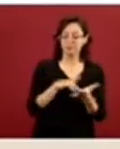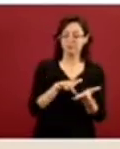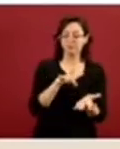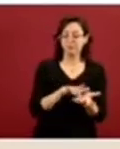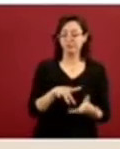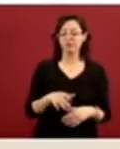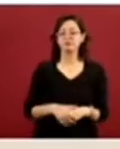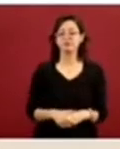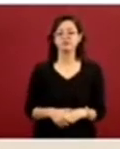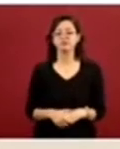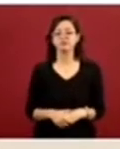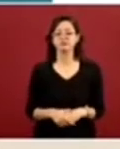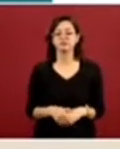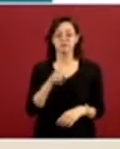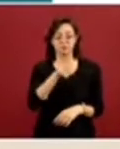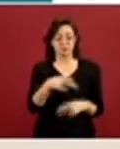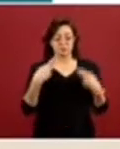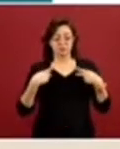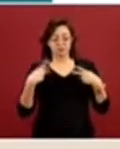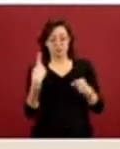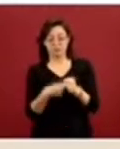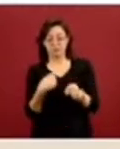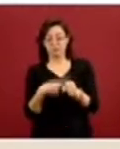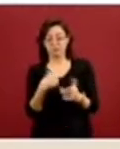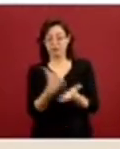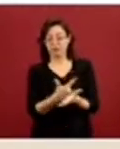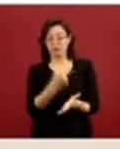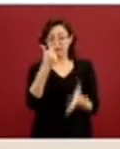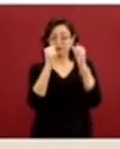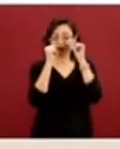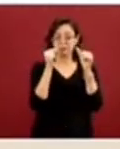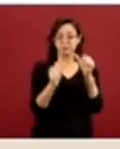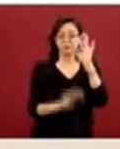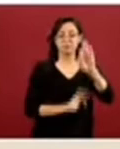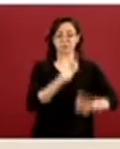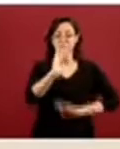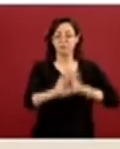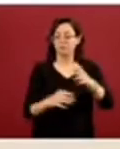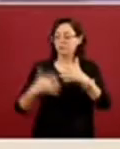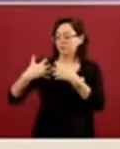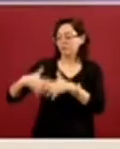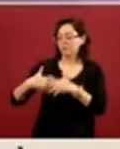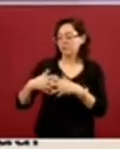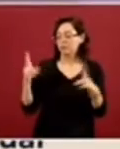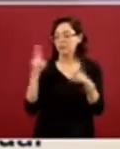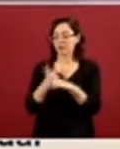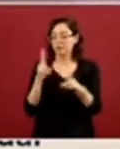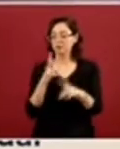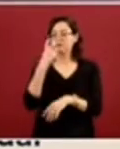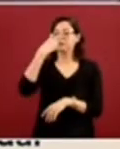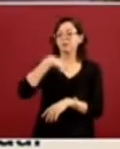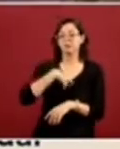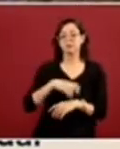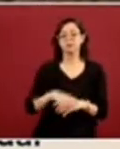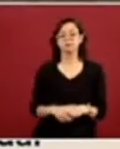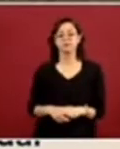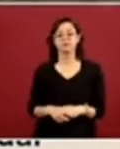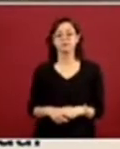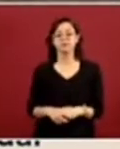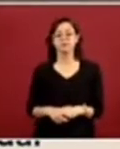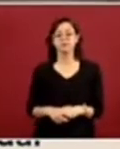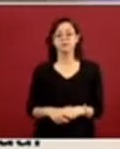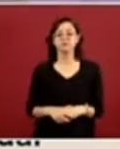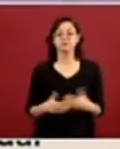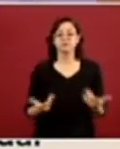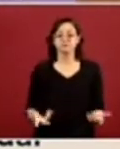intensivista, manejo del paciente crítico, manejo técnico de ventiladores. La capacitación se complementa con un